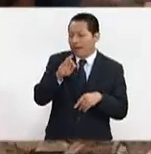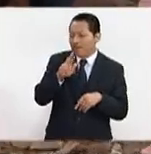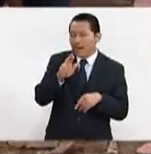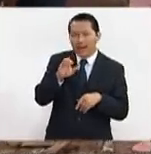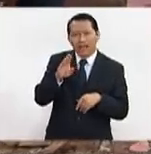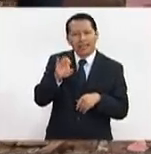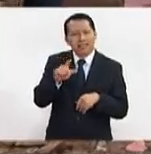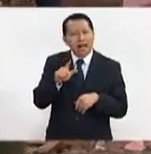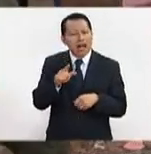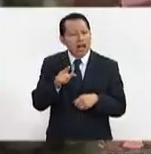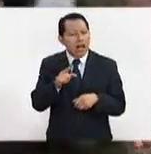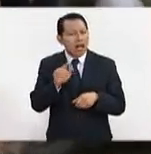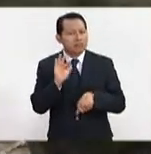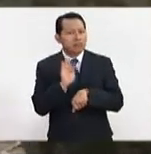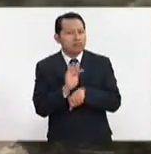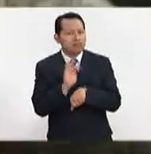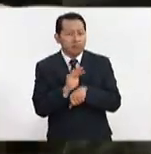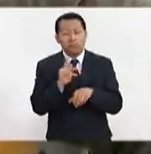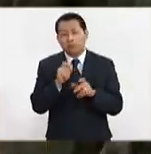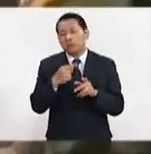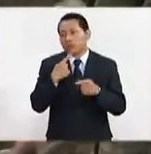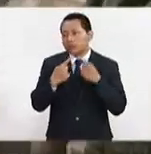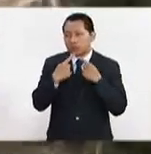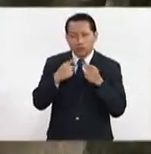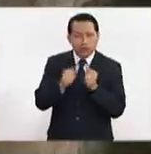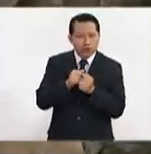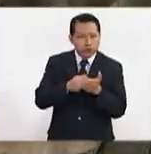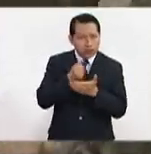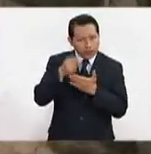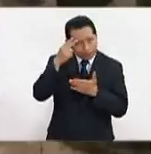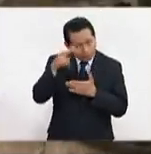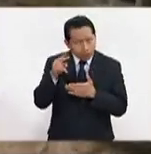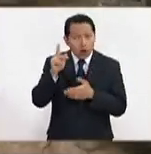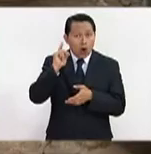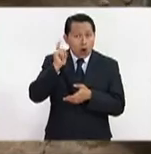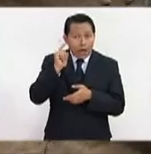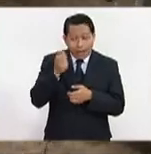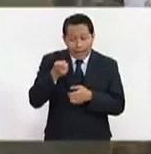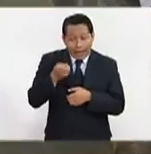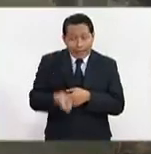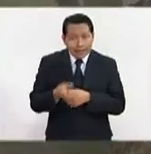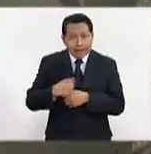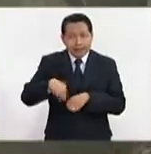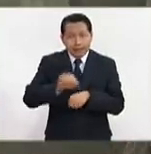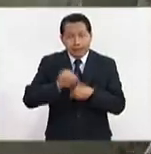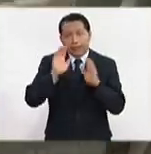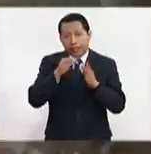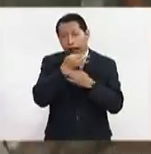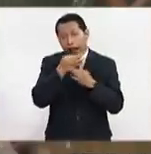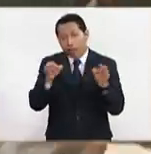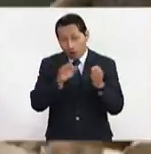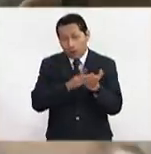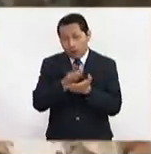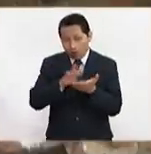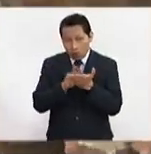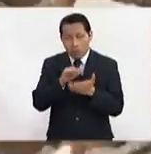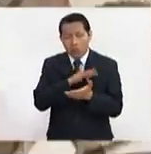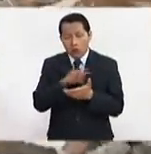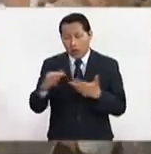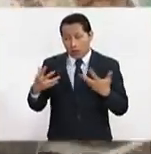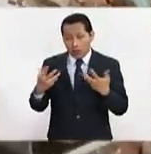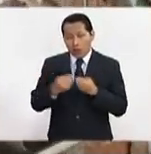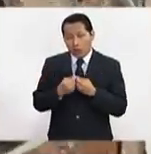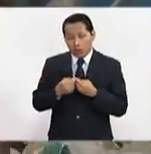estamos en pláticas con la Ciudad de México. Yo espero que esta misma semana se puedan anunciar ya los apoyos que logramos poner en